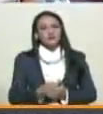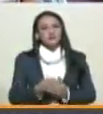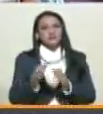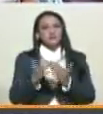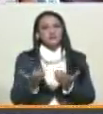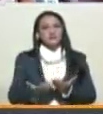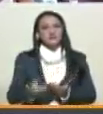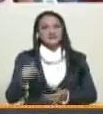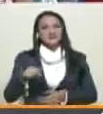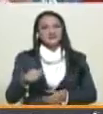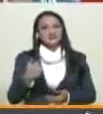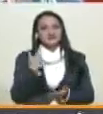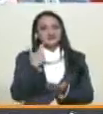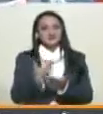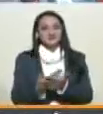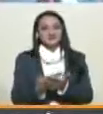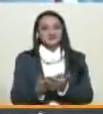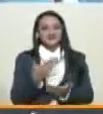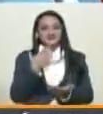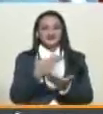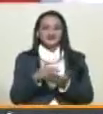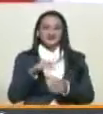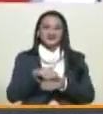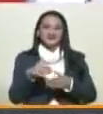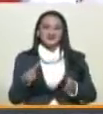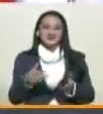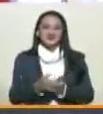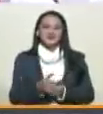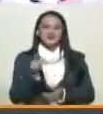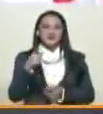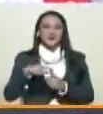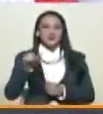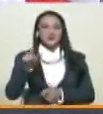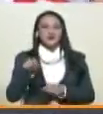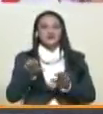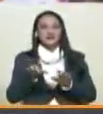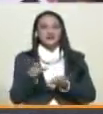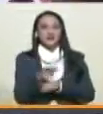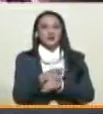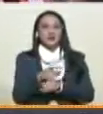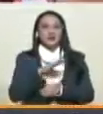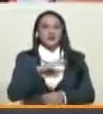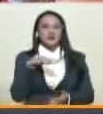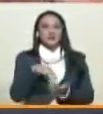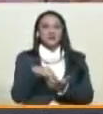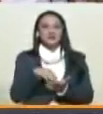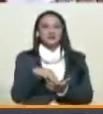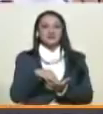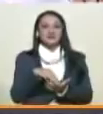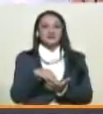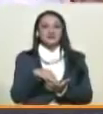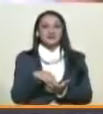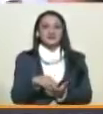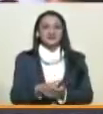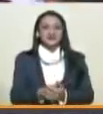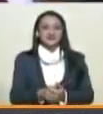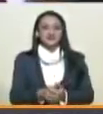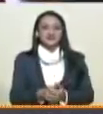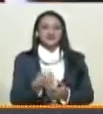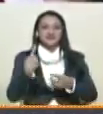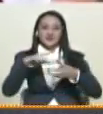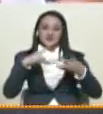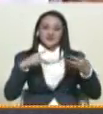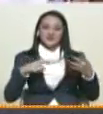de hoy nos plantea. Gracias, ministro. Con nosotros también se encuentra Rodolfo Sanz, quien es secretario de Gobierno del Estado Miranda. El Estado Miranda tiene una gran